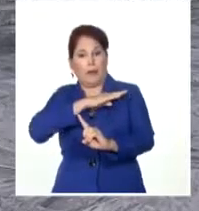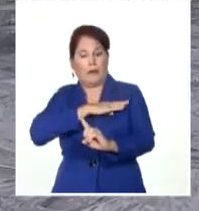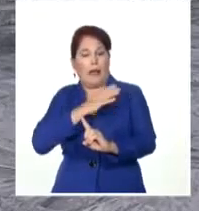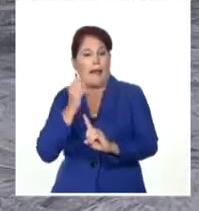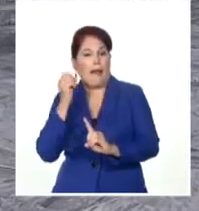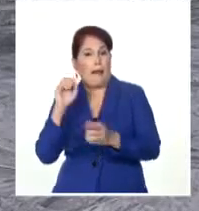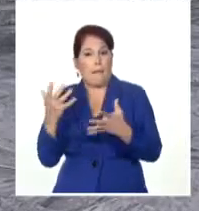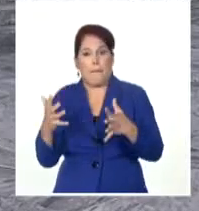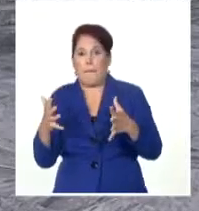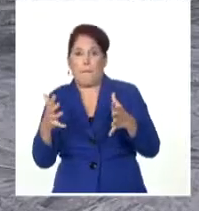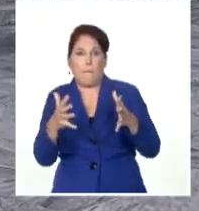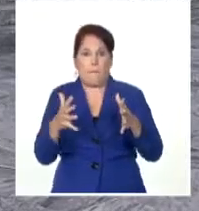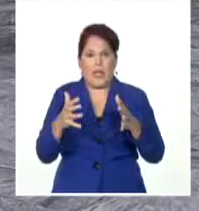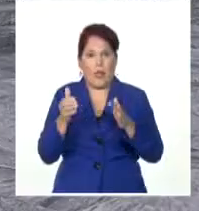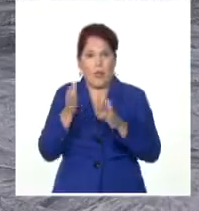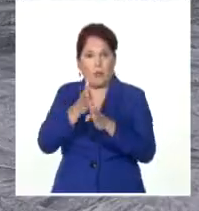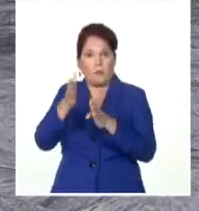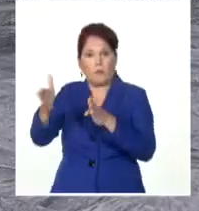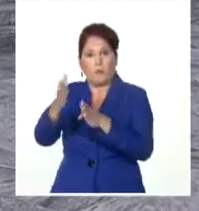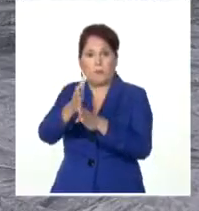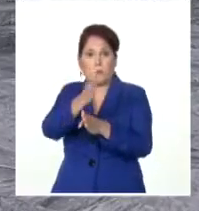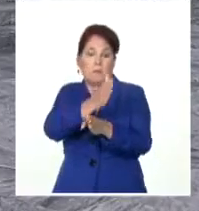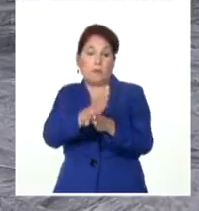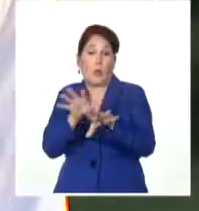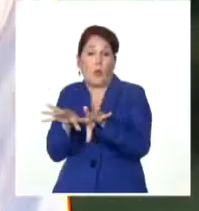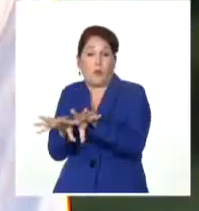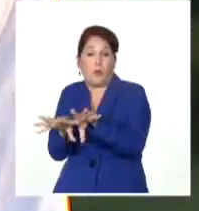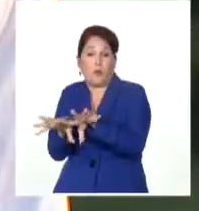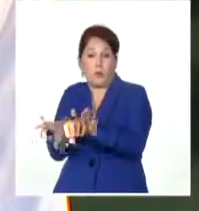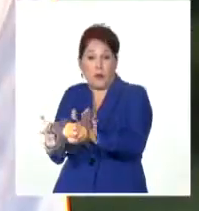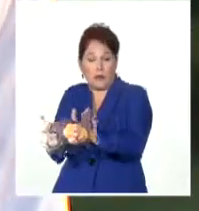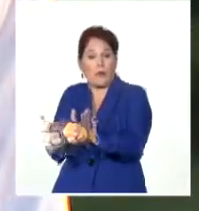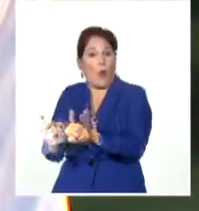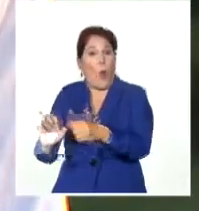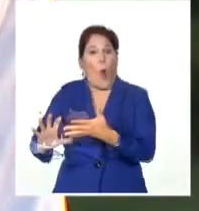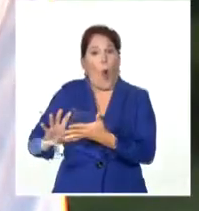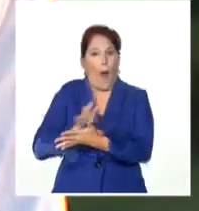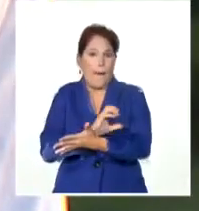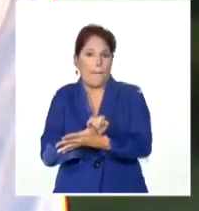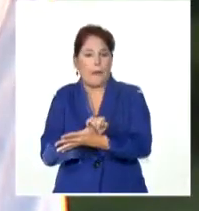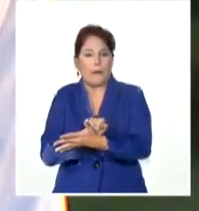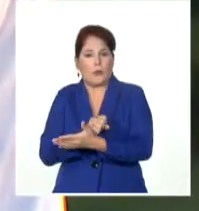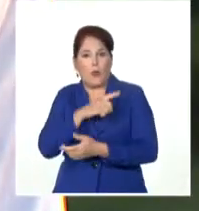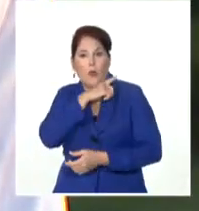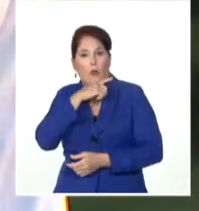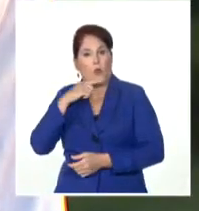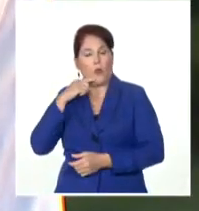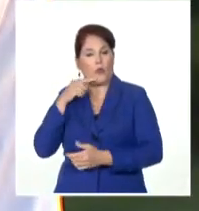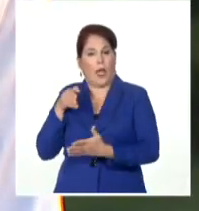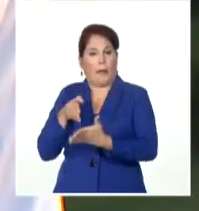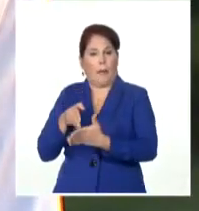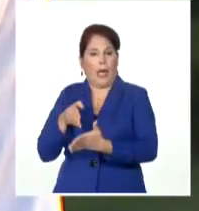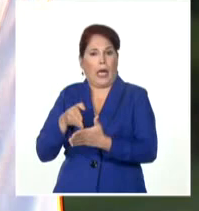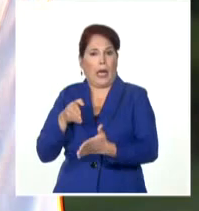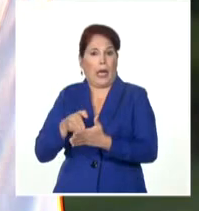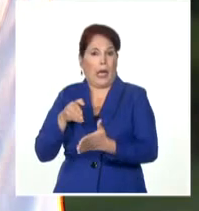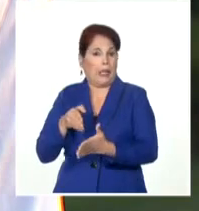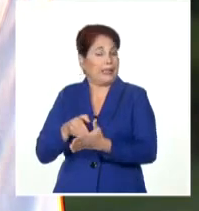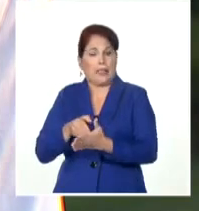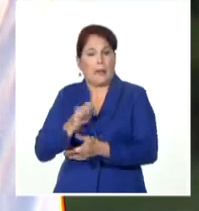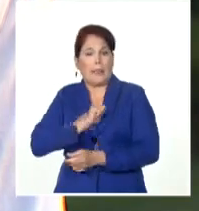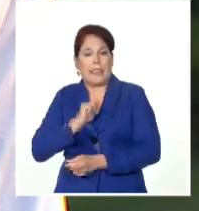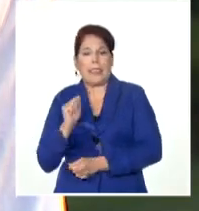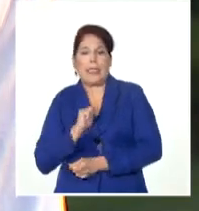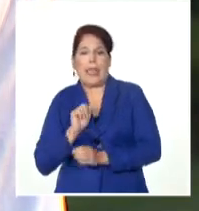crear tensiones en sus fronteras, intervenir de manera flagrante en sus asuntos internos, desacreditar